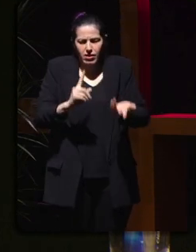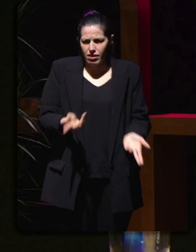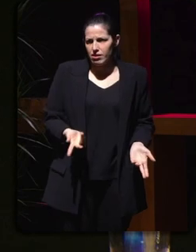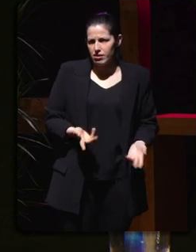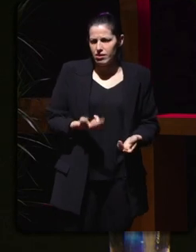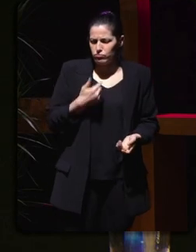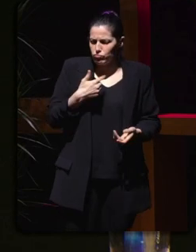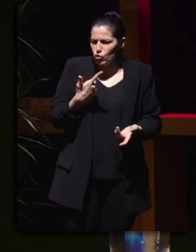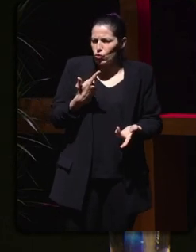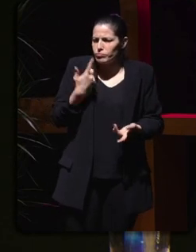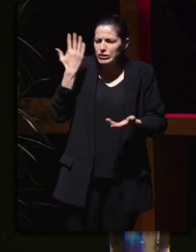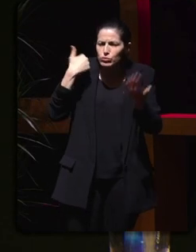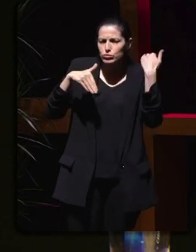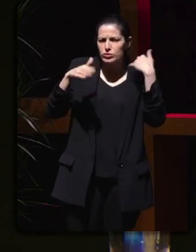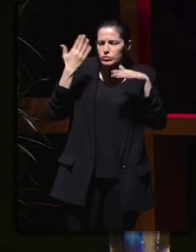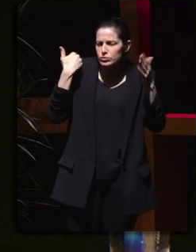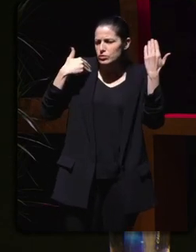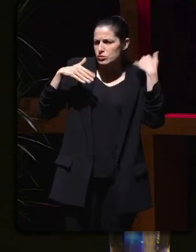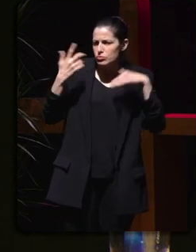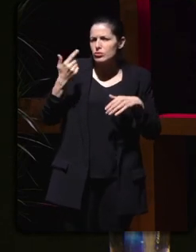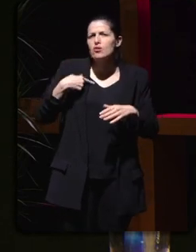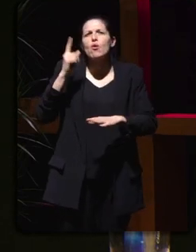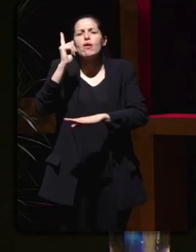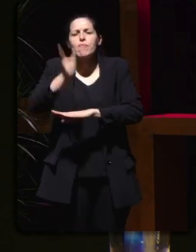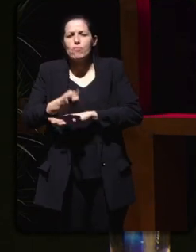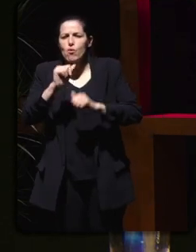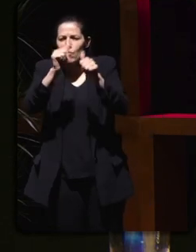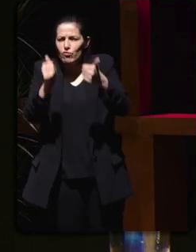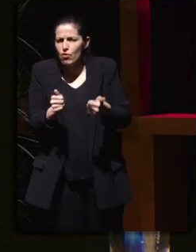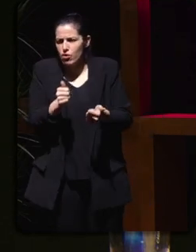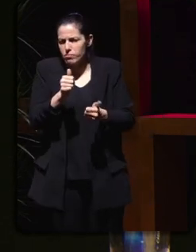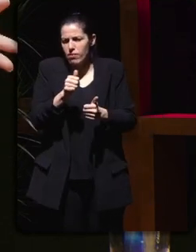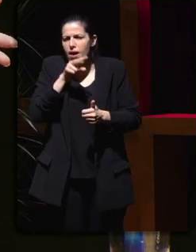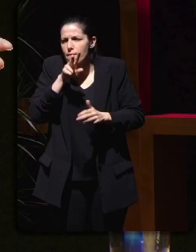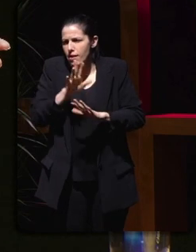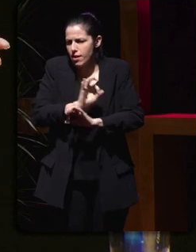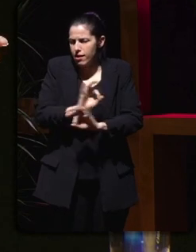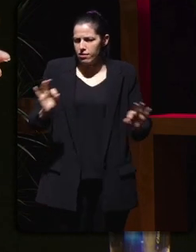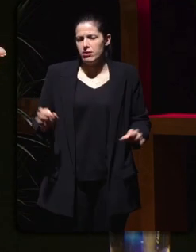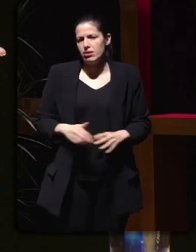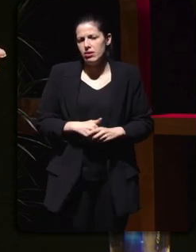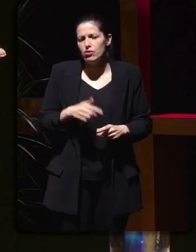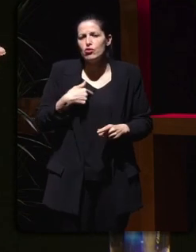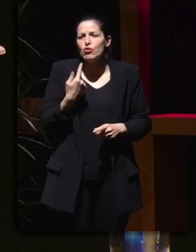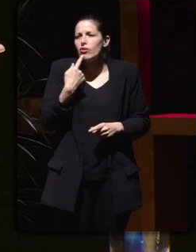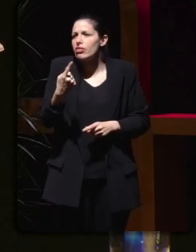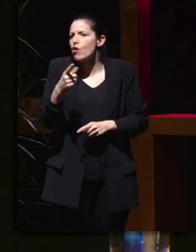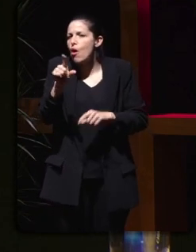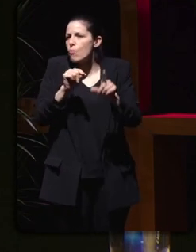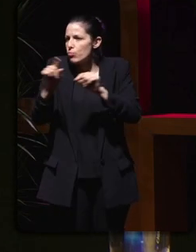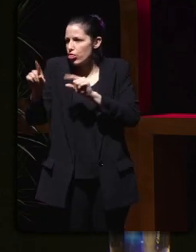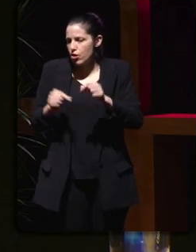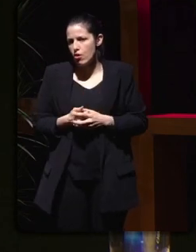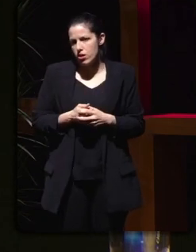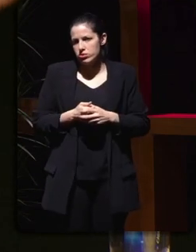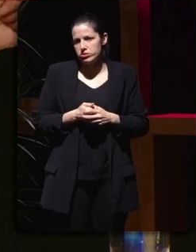yo lo acepto porque yo no quiero imponerle a nadie la manera de hablar yo estoy dando opciones de nombrar el mundo pero